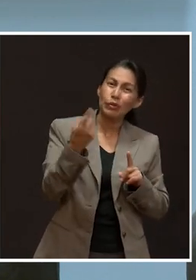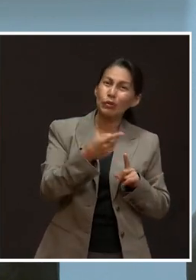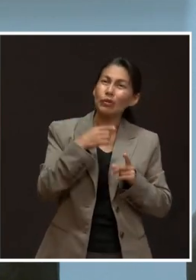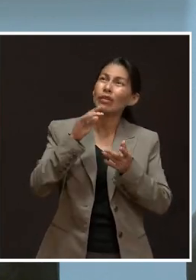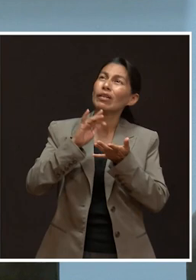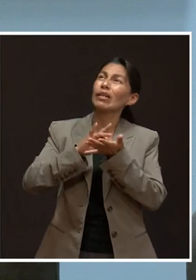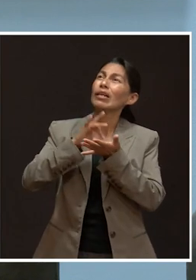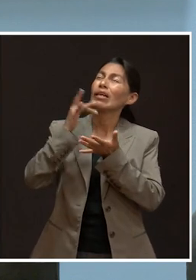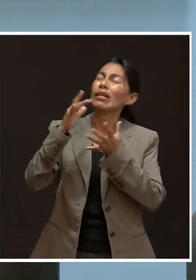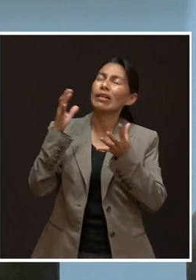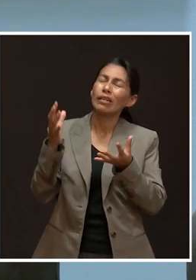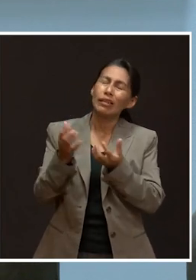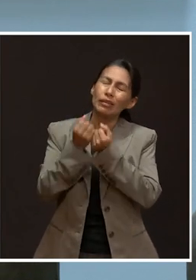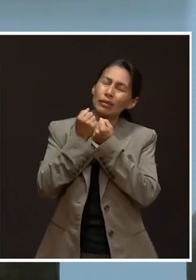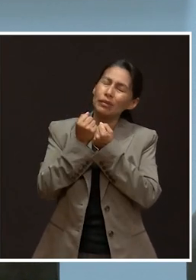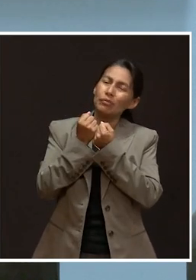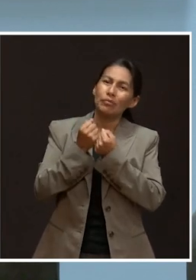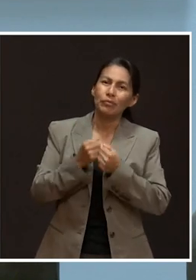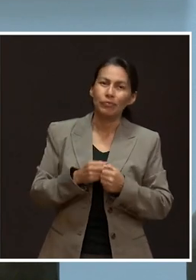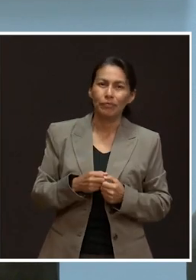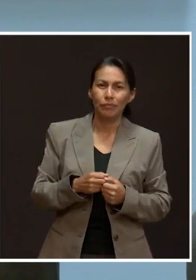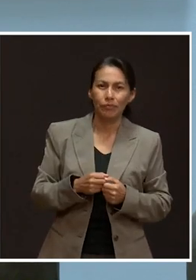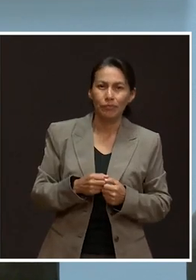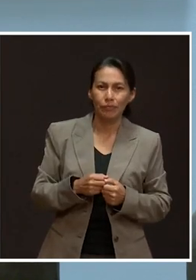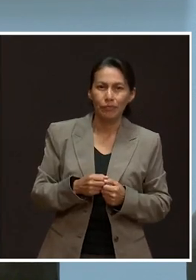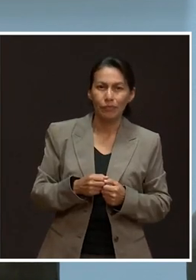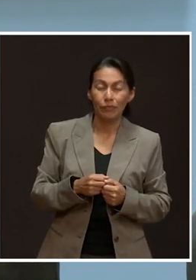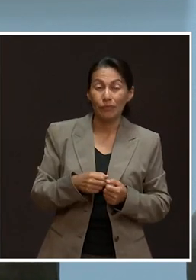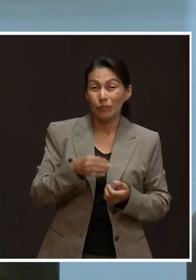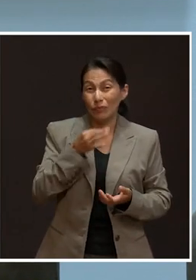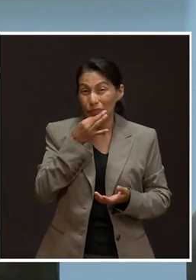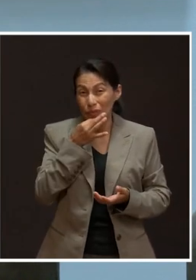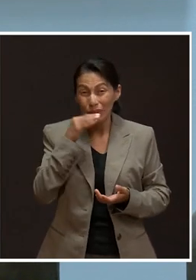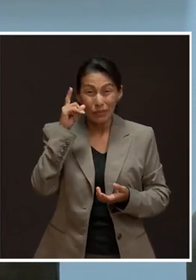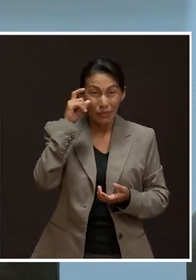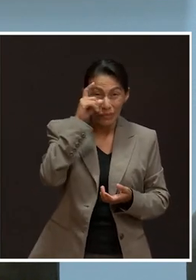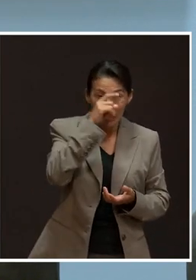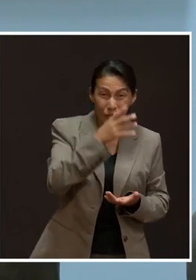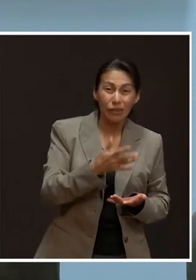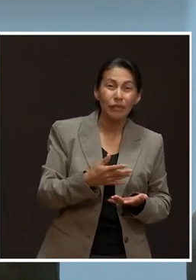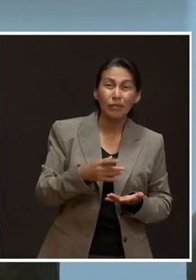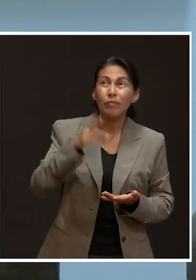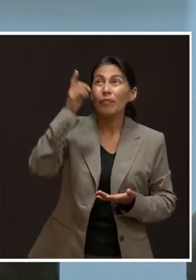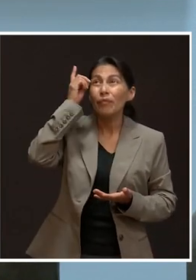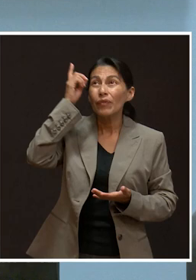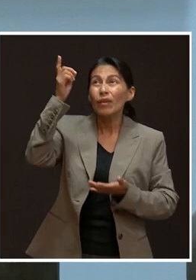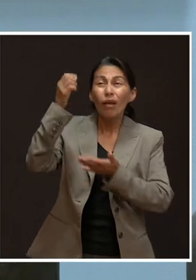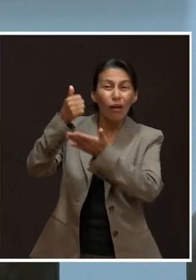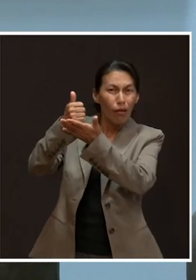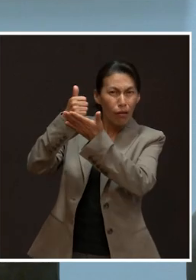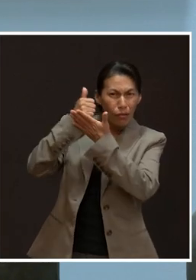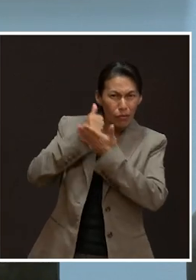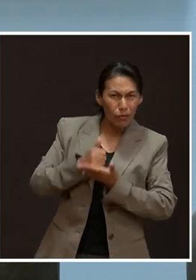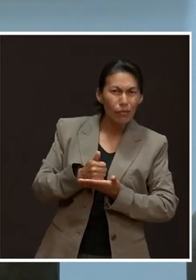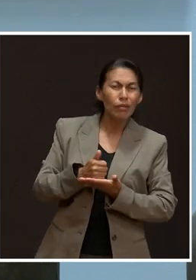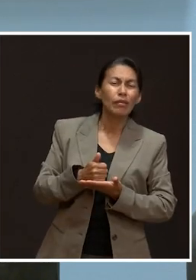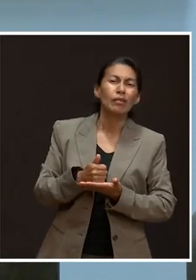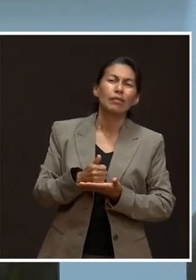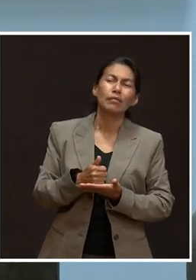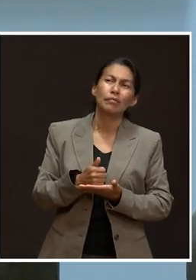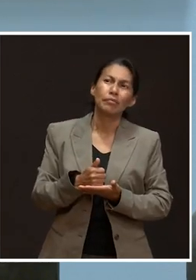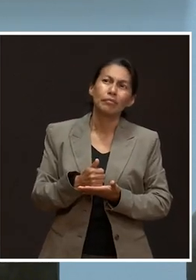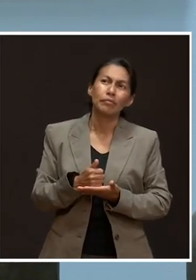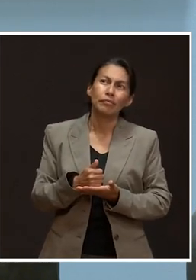gracia de Dios para alcanzar misericordia en un tiempo difícil. Él es nuestro socorro y nuestro